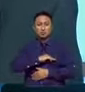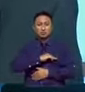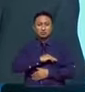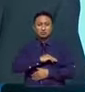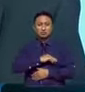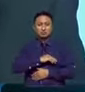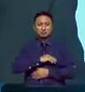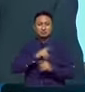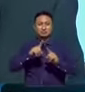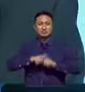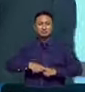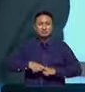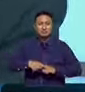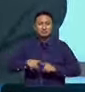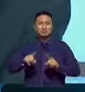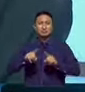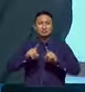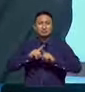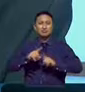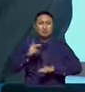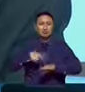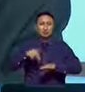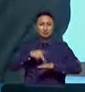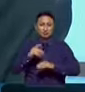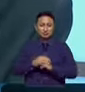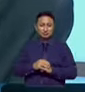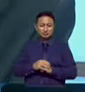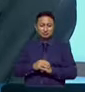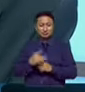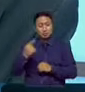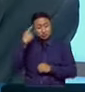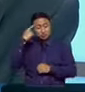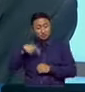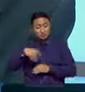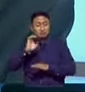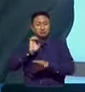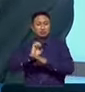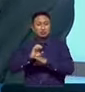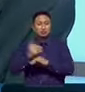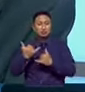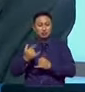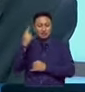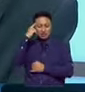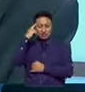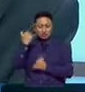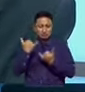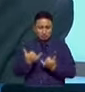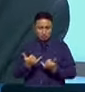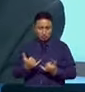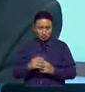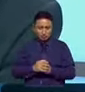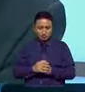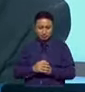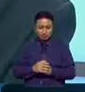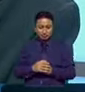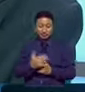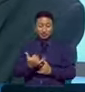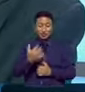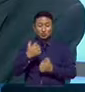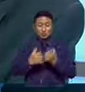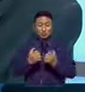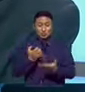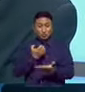políticas del país, creo que es indispensable. Pero me parece que el Ecuador, hay que pensar que vive una encrucijada, una grave crisis